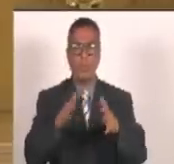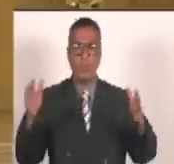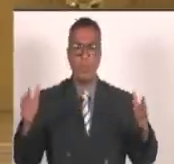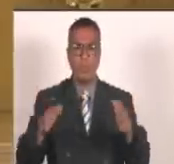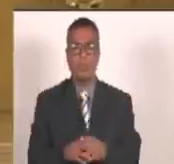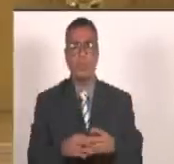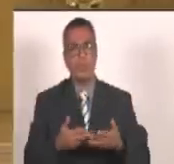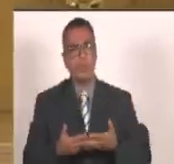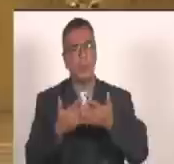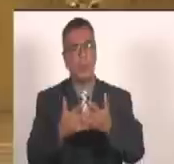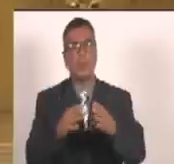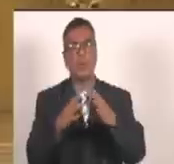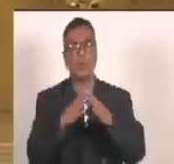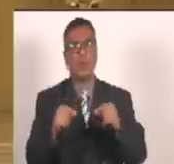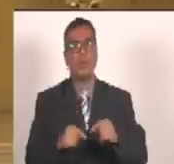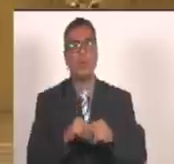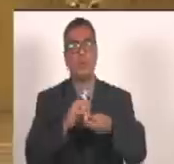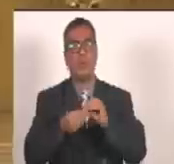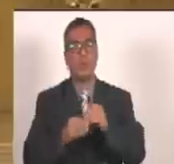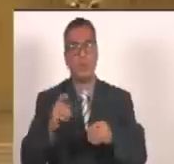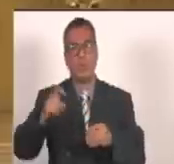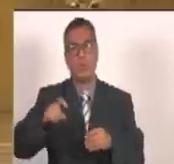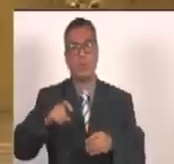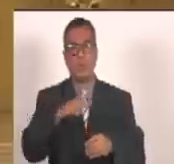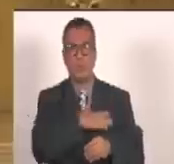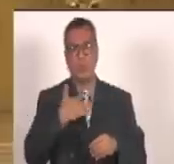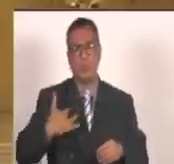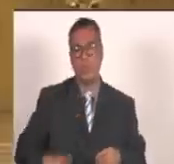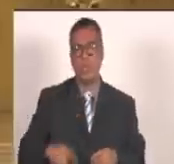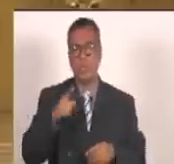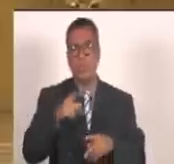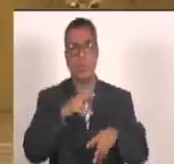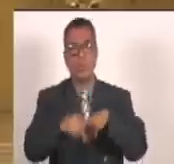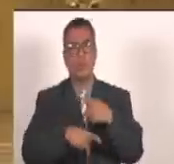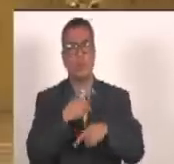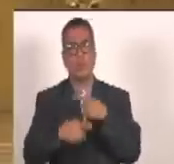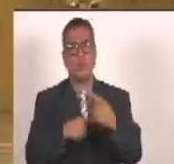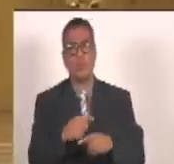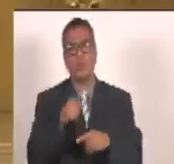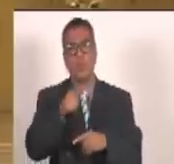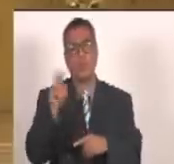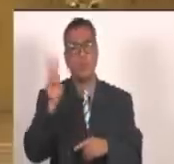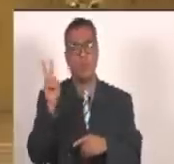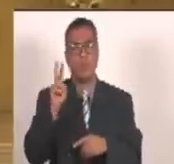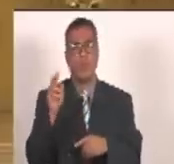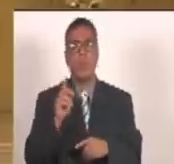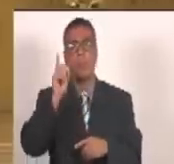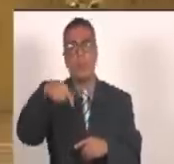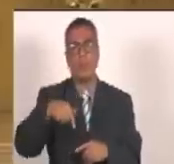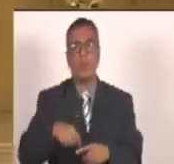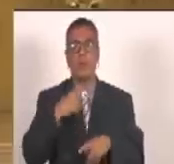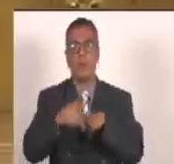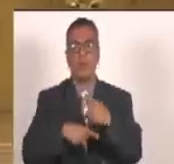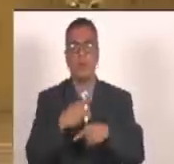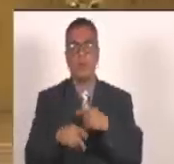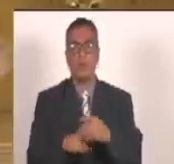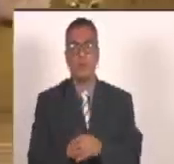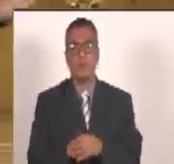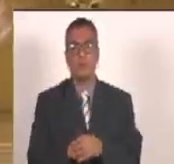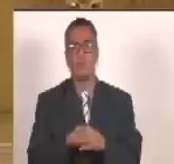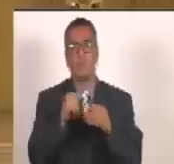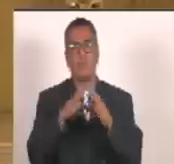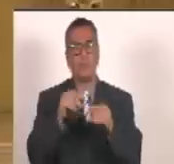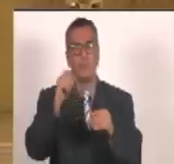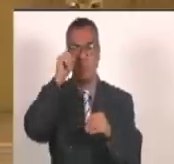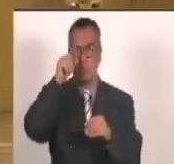gran proveedor de todos los materiales que necesite China para desarrollarse y para que Venezuela también se desarrolle. Y